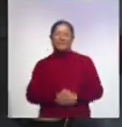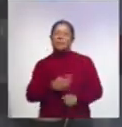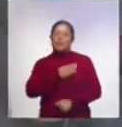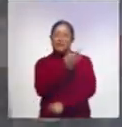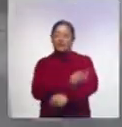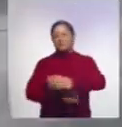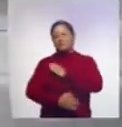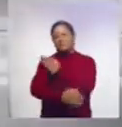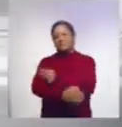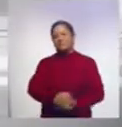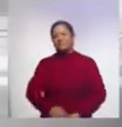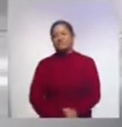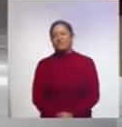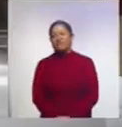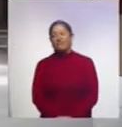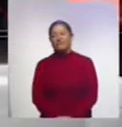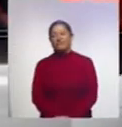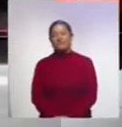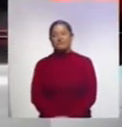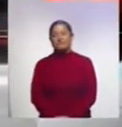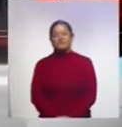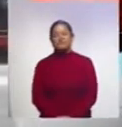tardes.